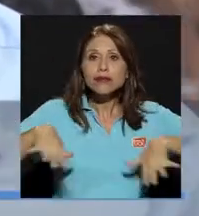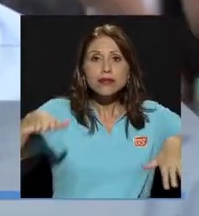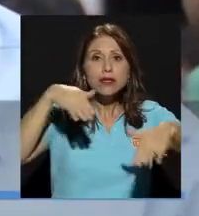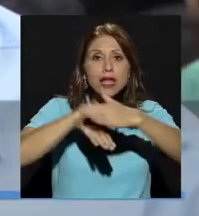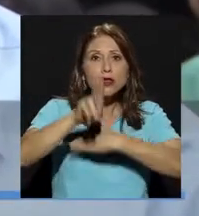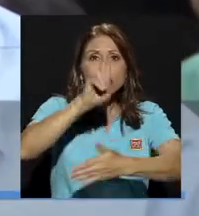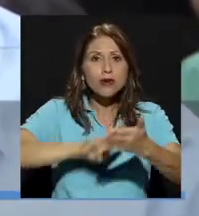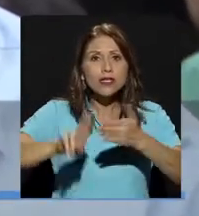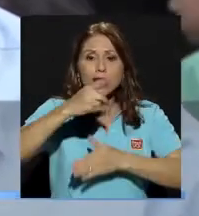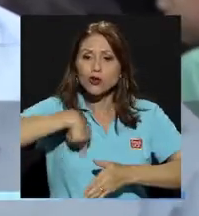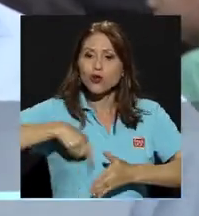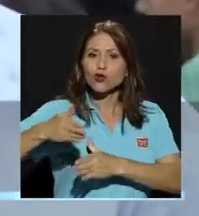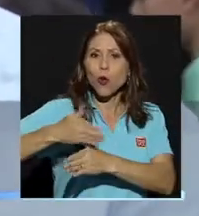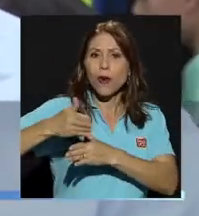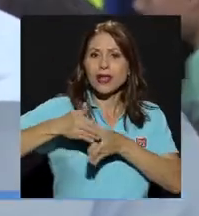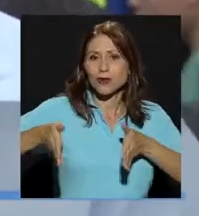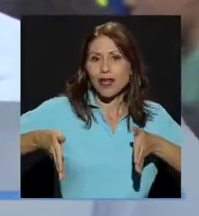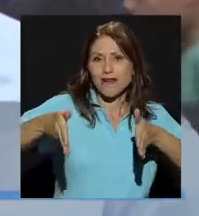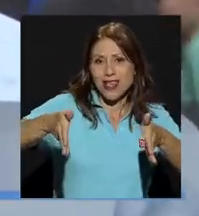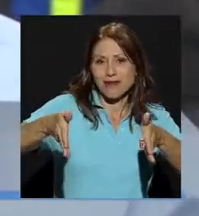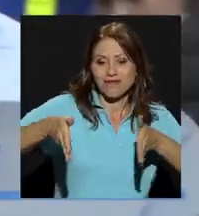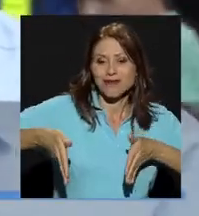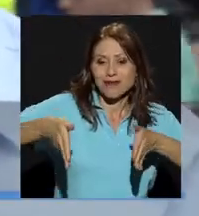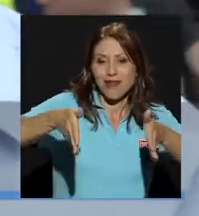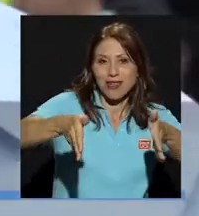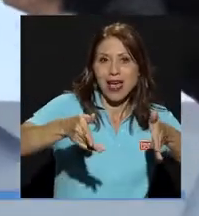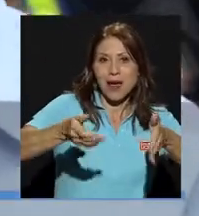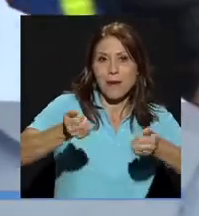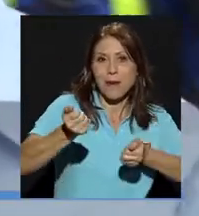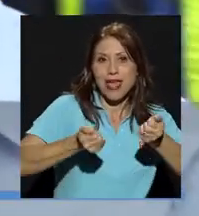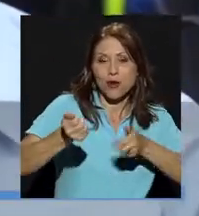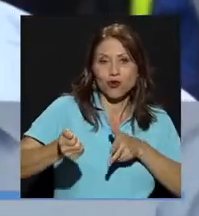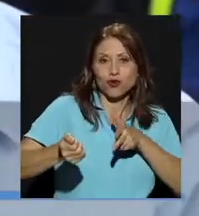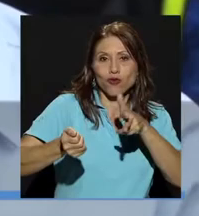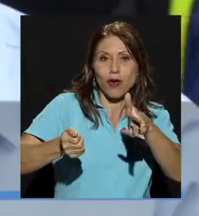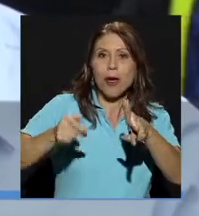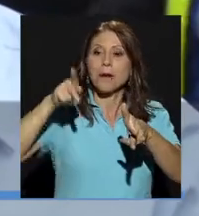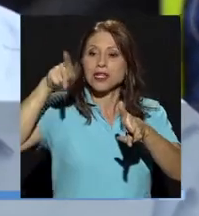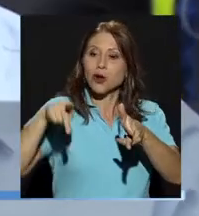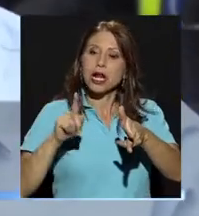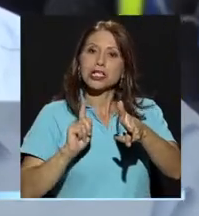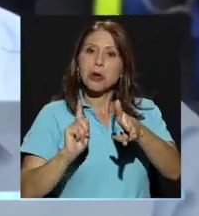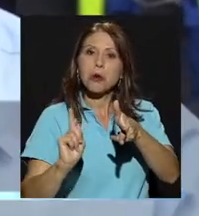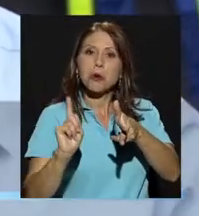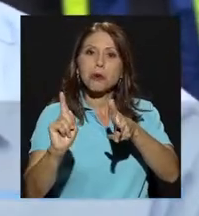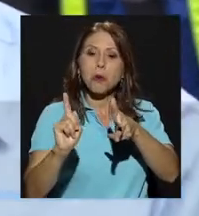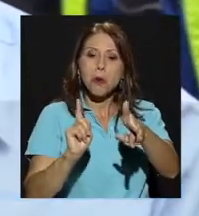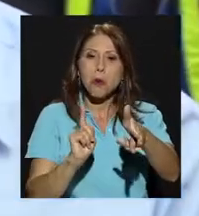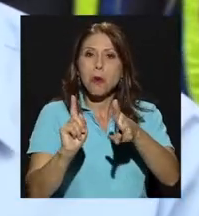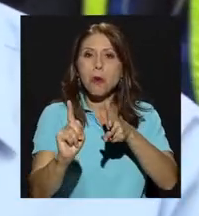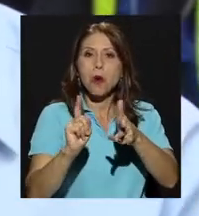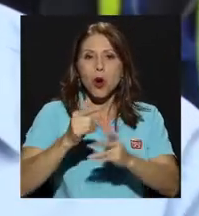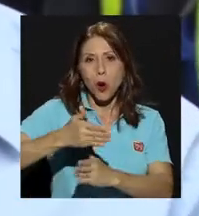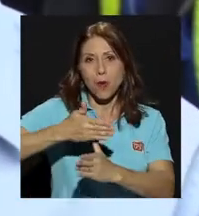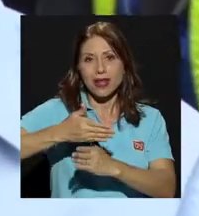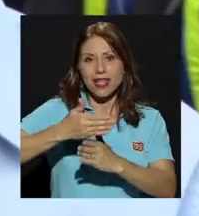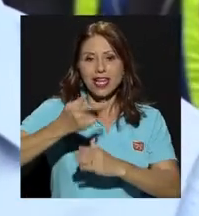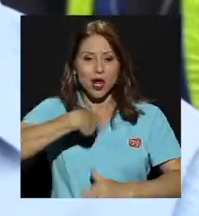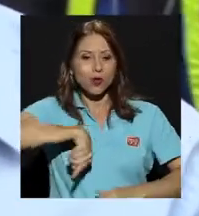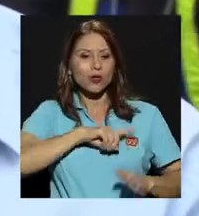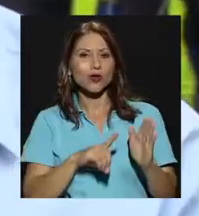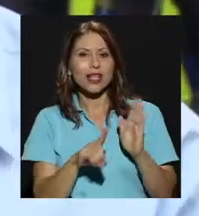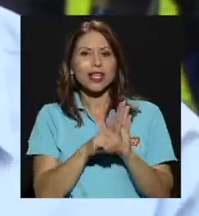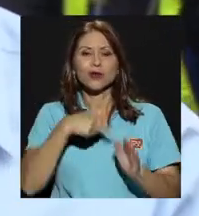universidad compartimos la vía, tanto los vehículos como las personas. Entonces es un compartir y hasta dónde llegan